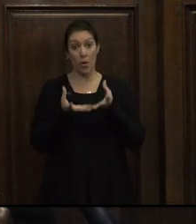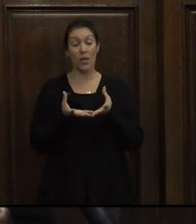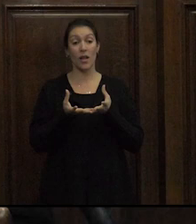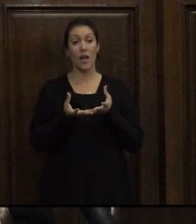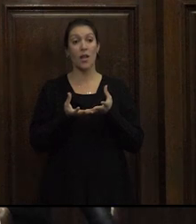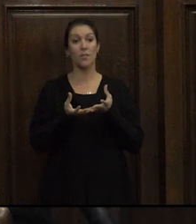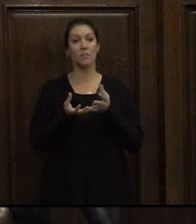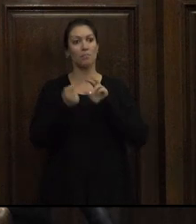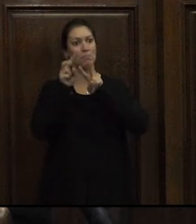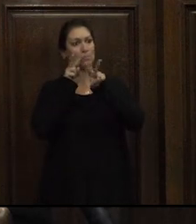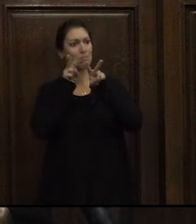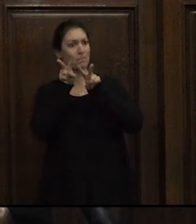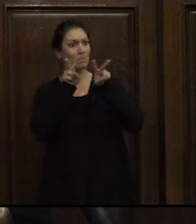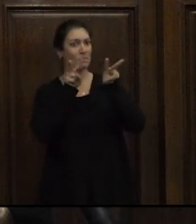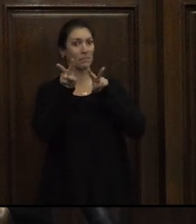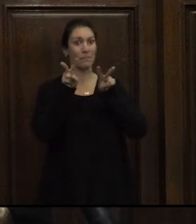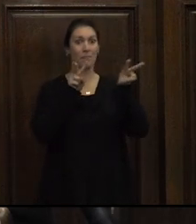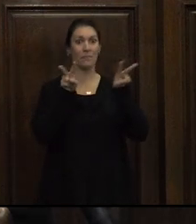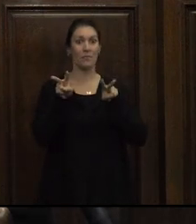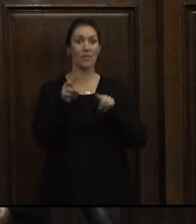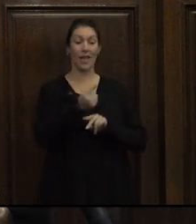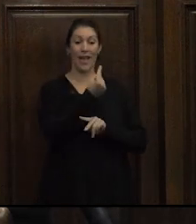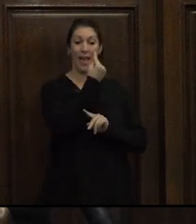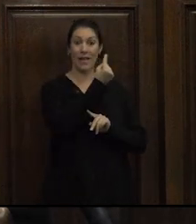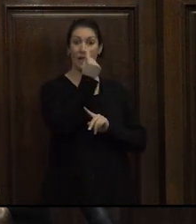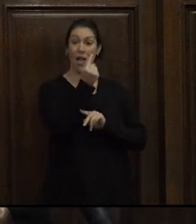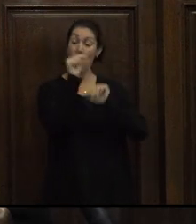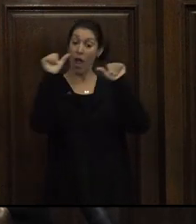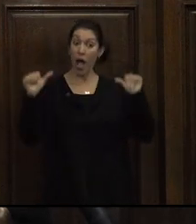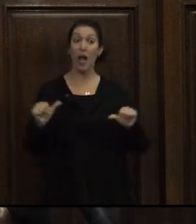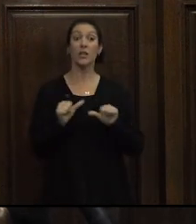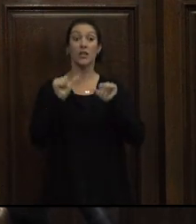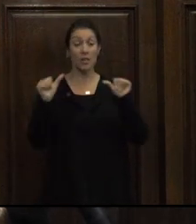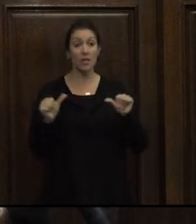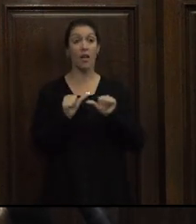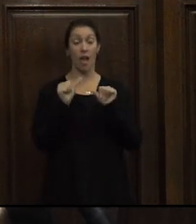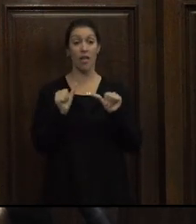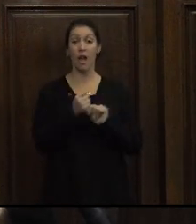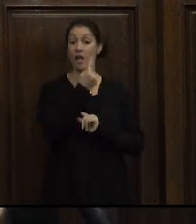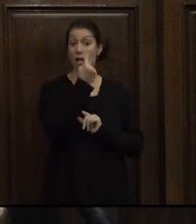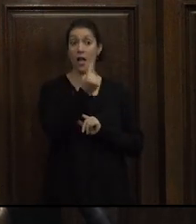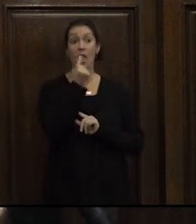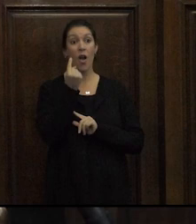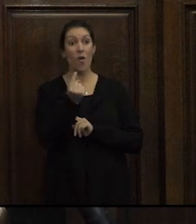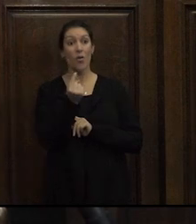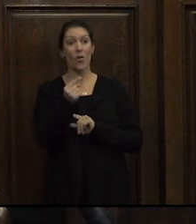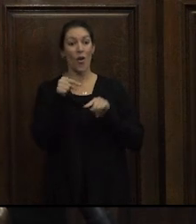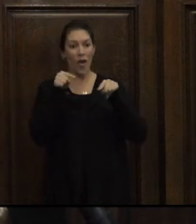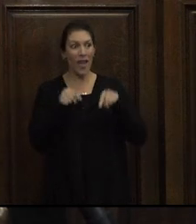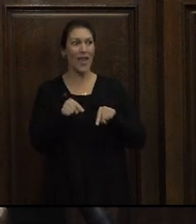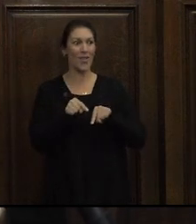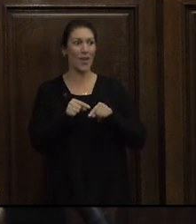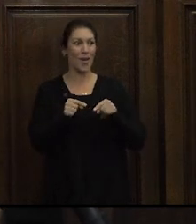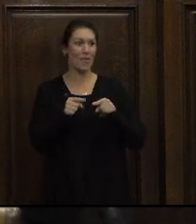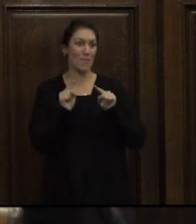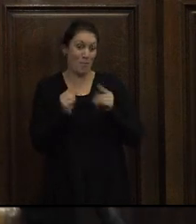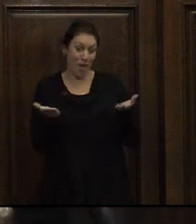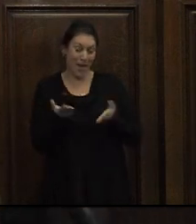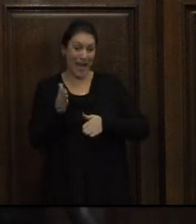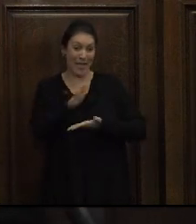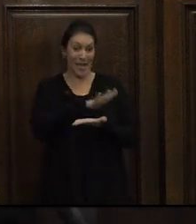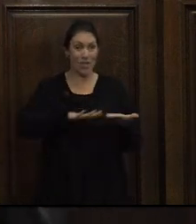hemos visto es que en cada una de las actividades del Congreso se ha producido esto que también tuvo lugar